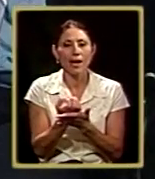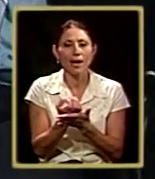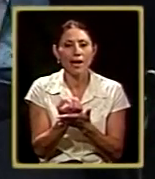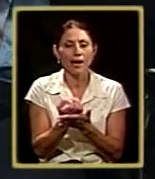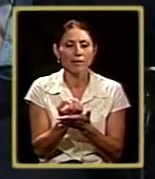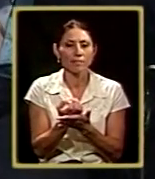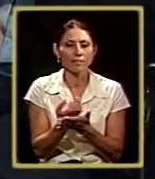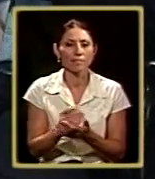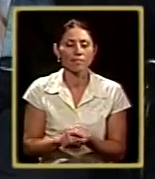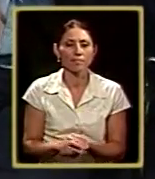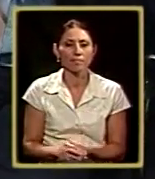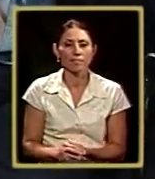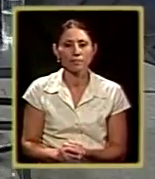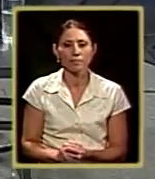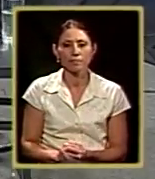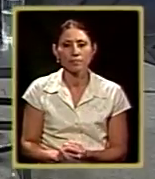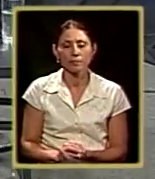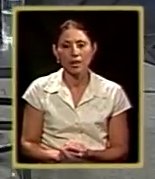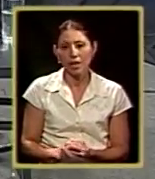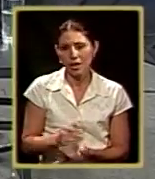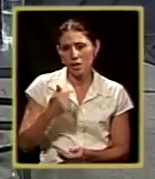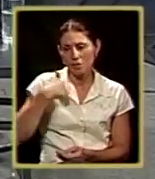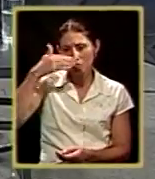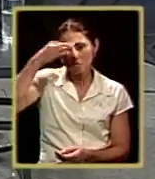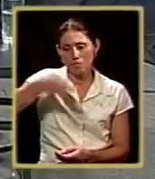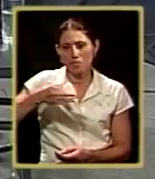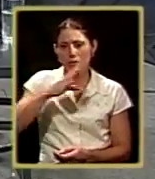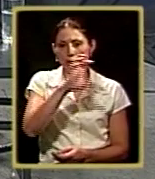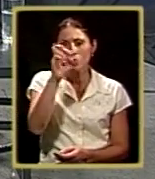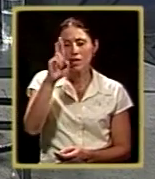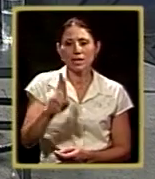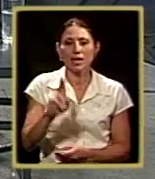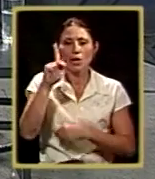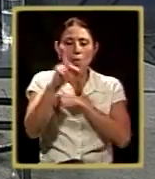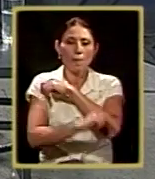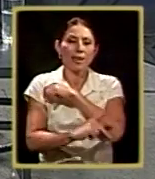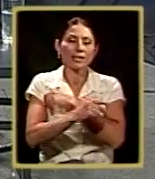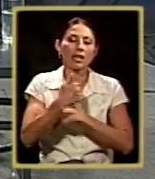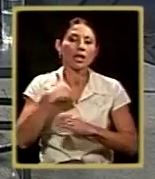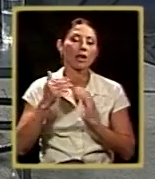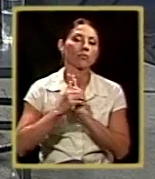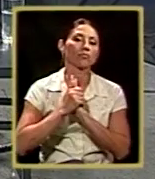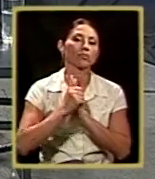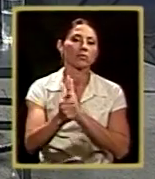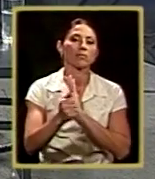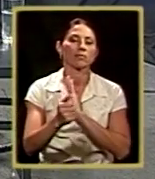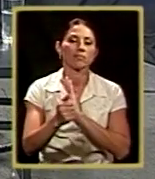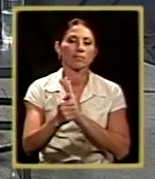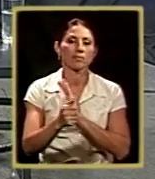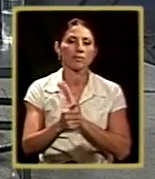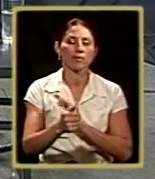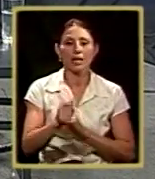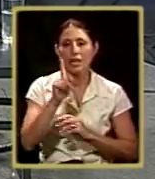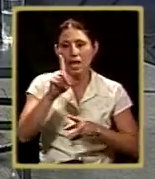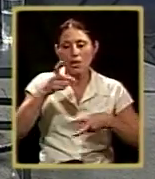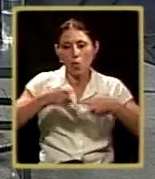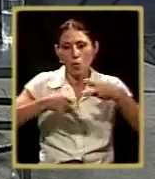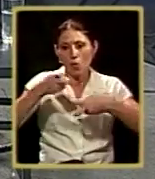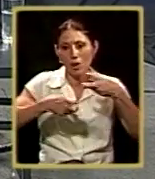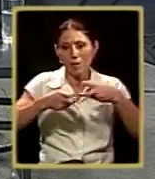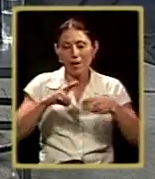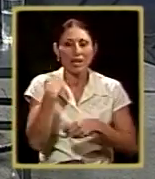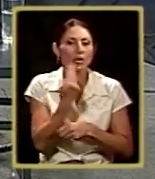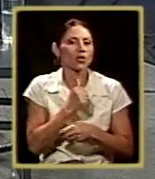a esa distancia? A mí me parece que Costa Rica es un país que tiene un gran potencial, que hay un problema de que no